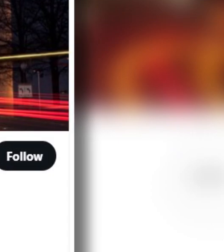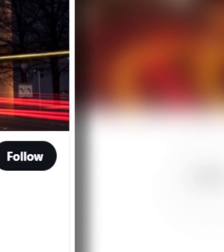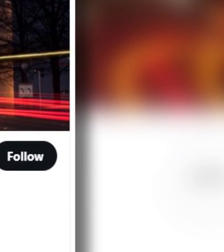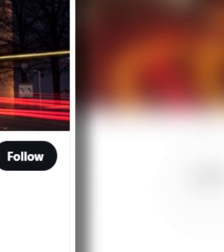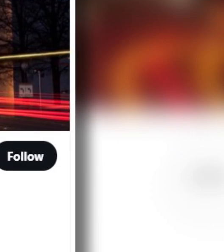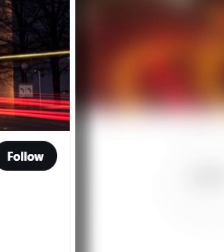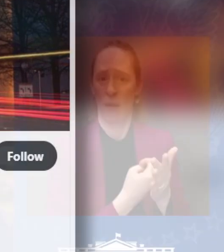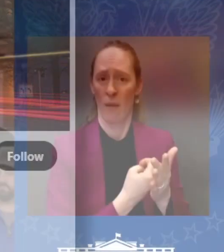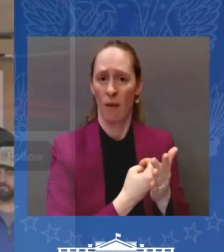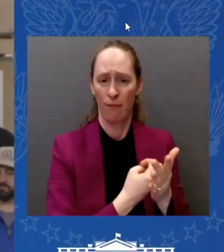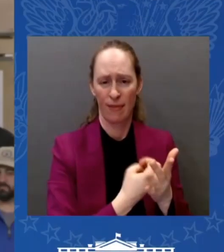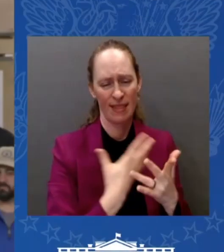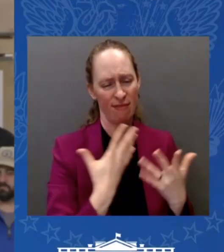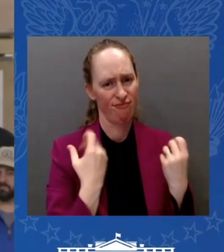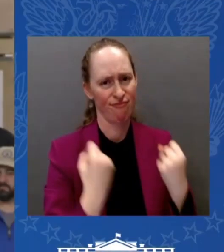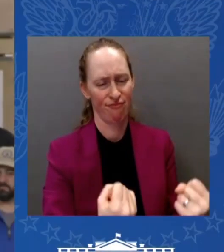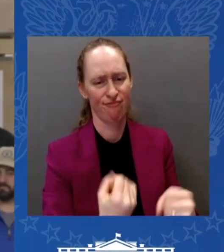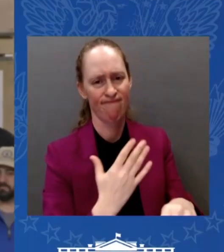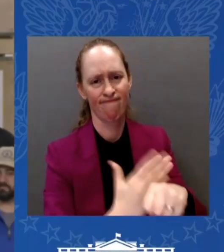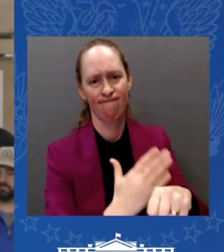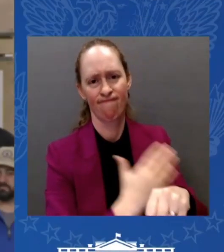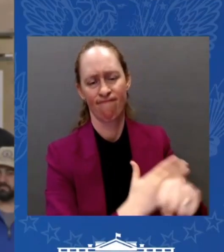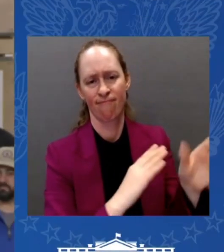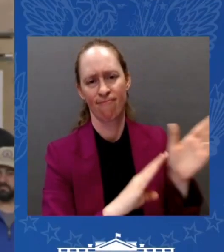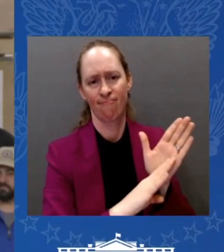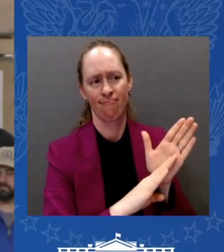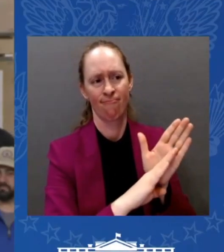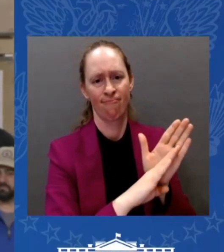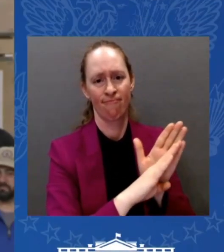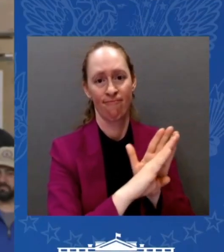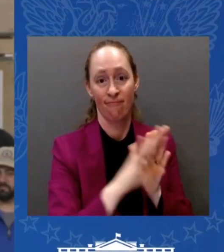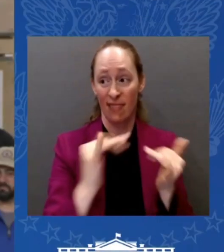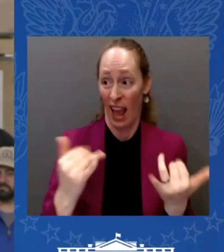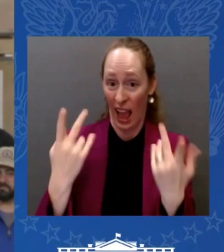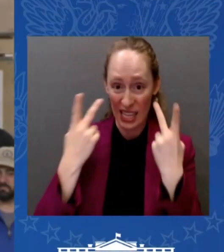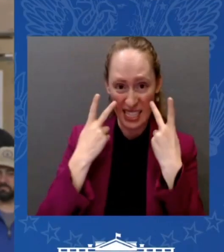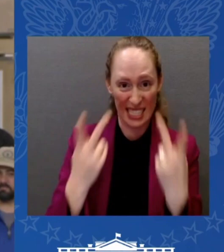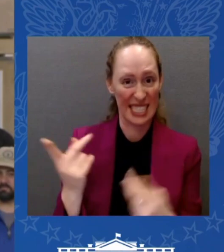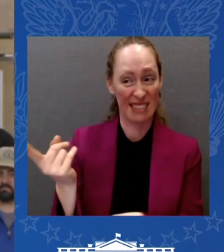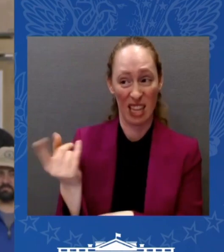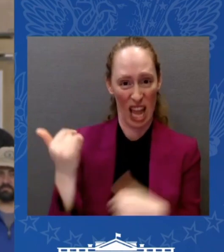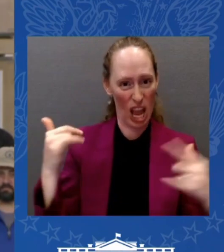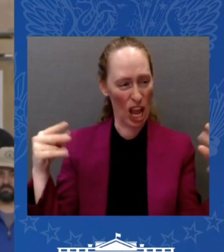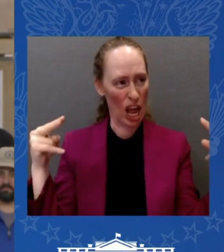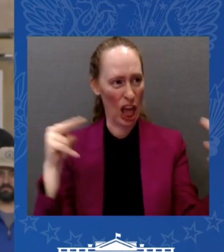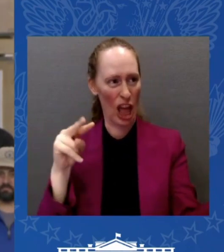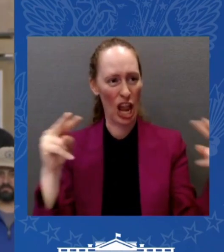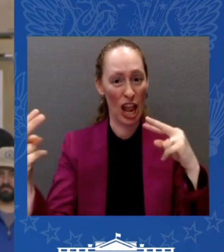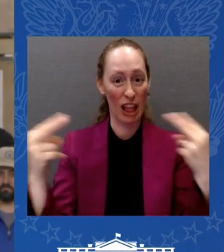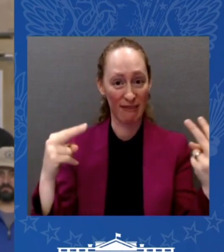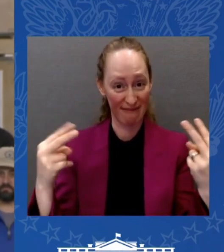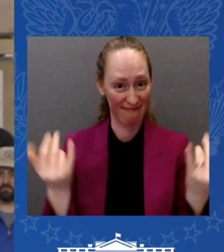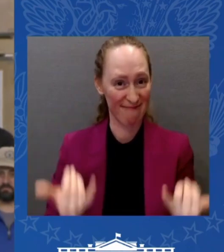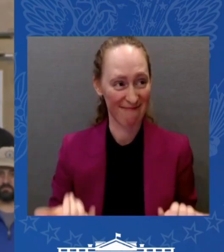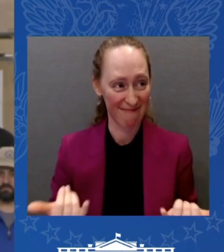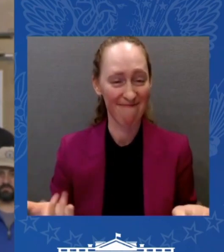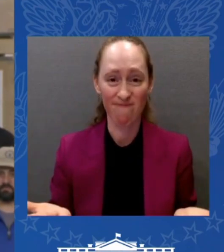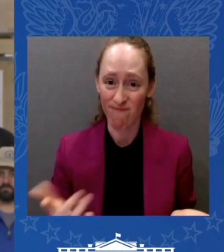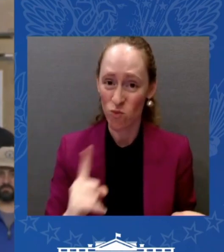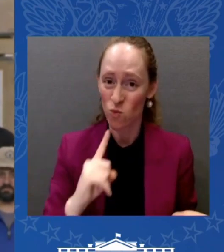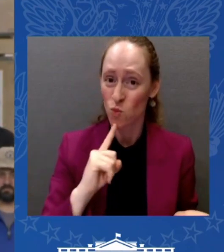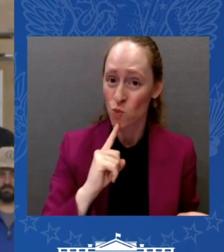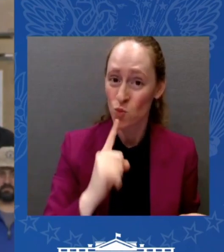estadounidense en general no deben permanecer indiferentes a estos acontecimientos se puede leer en el artículo el medio estadounidense